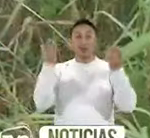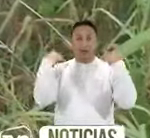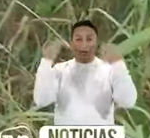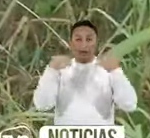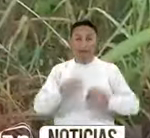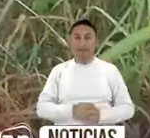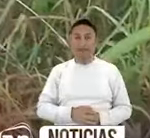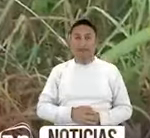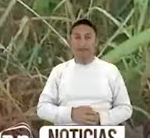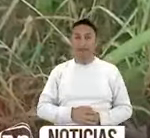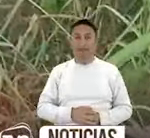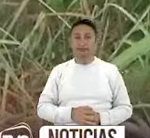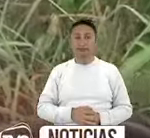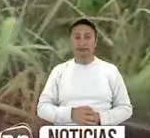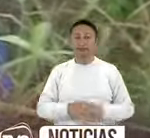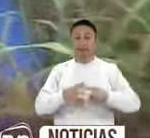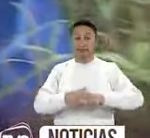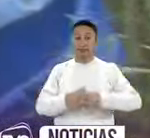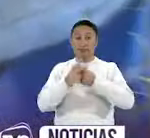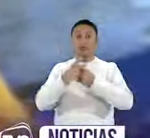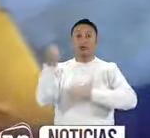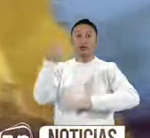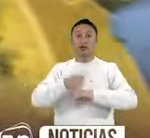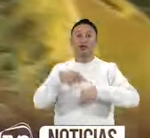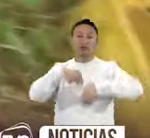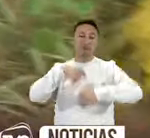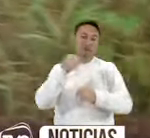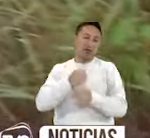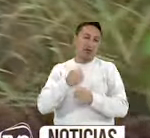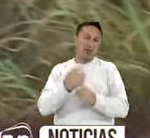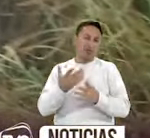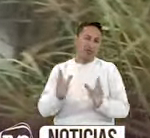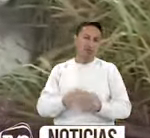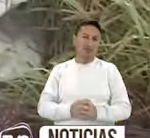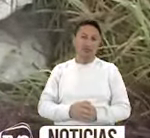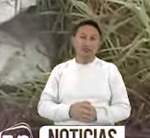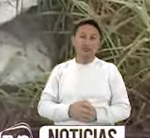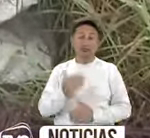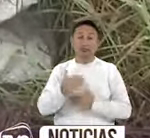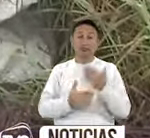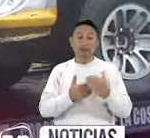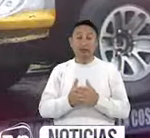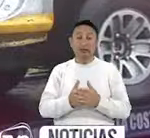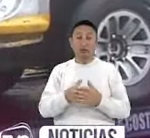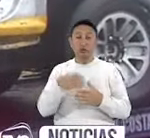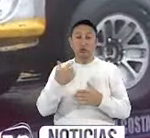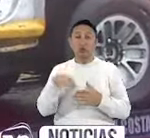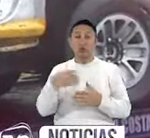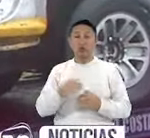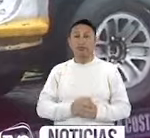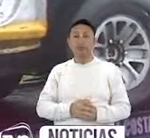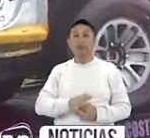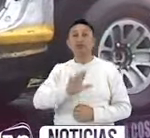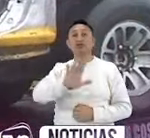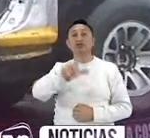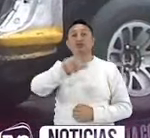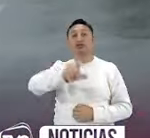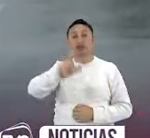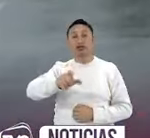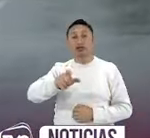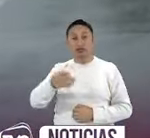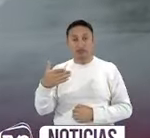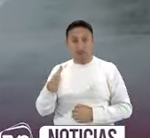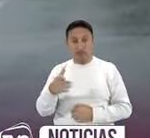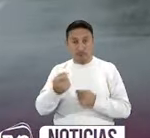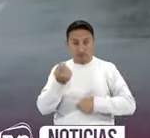Lo que empezó como una jornada más de trabajo terminó en desgracia para 5 comerciantes de marisco que se